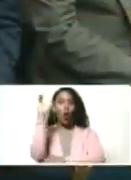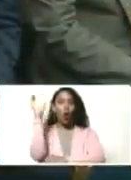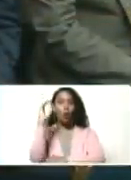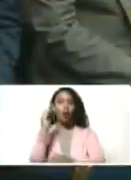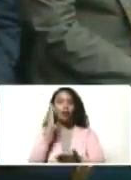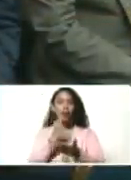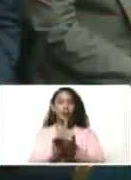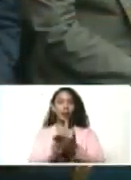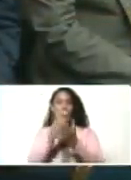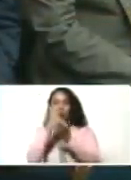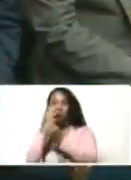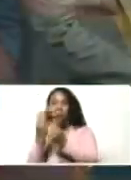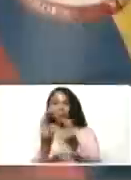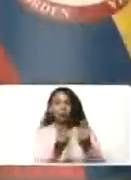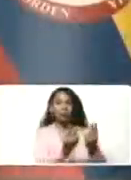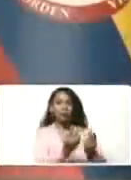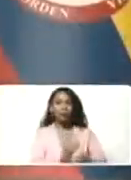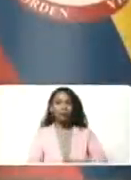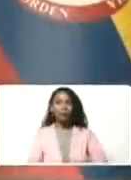siempre bienvenidos,